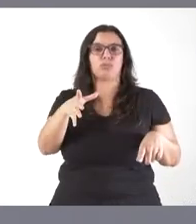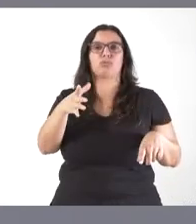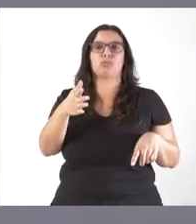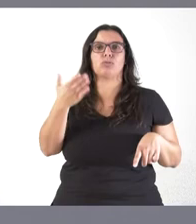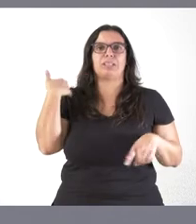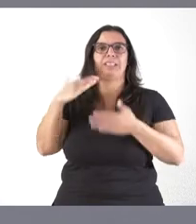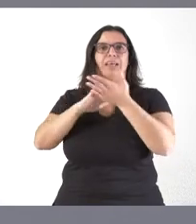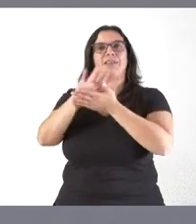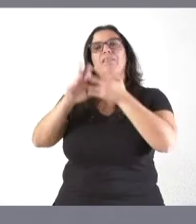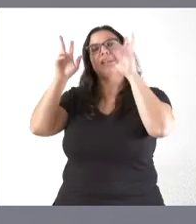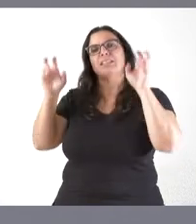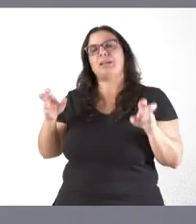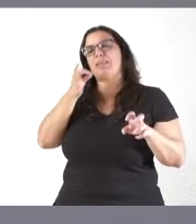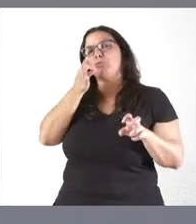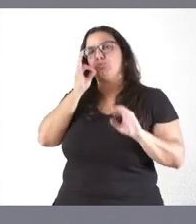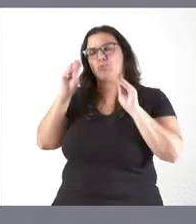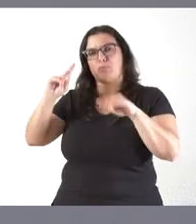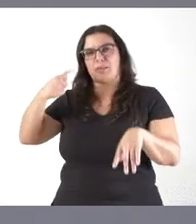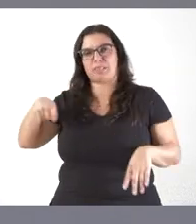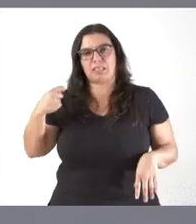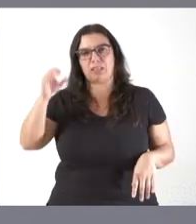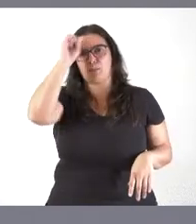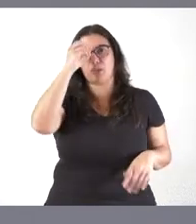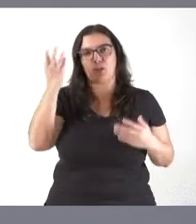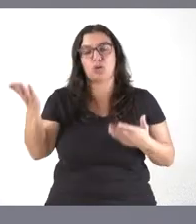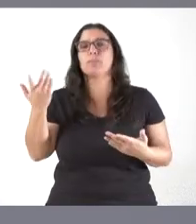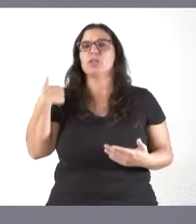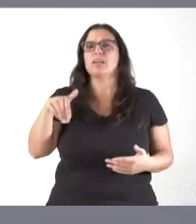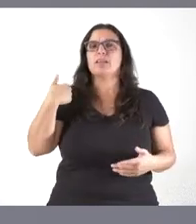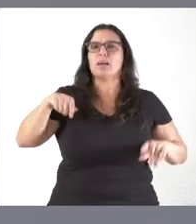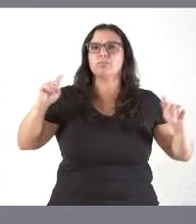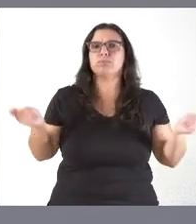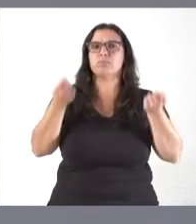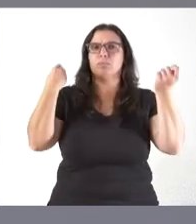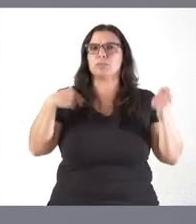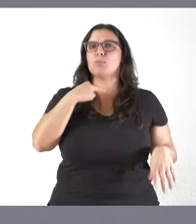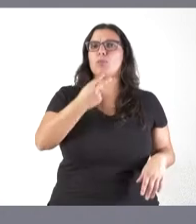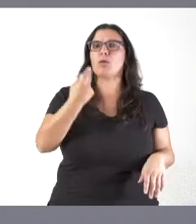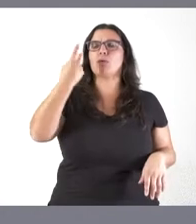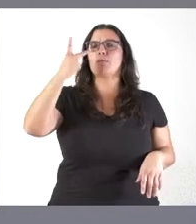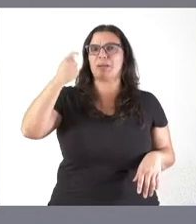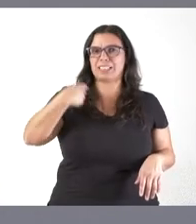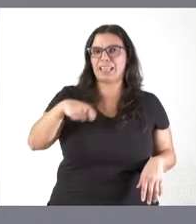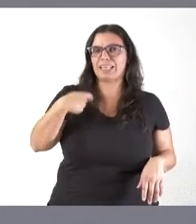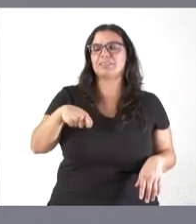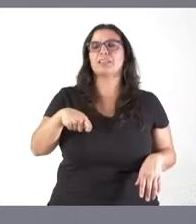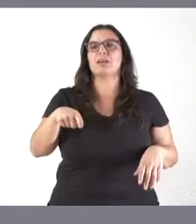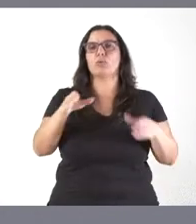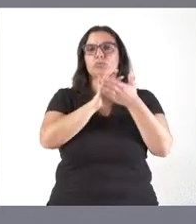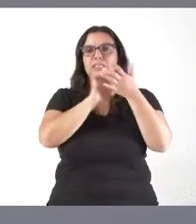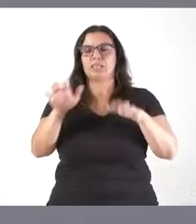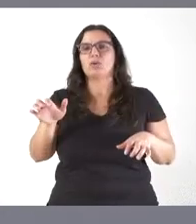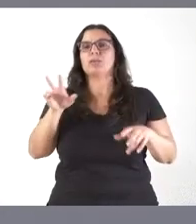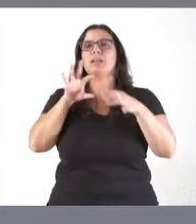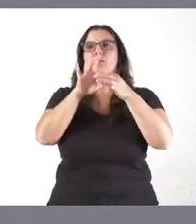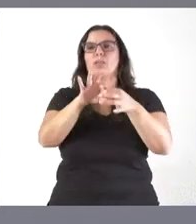antes nuestra posición pero ya hay algunos anuncios que ha realizado el propio presidente de la junta de Castilla y león alfoníaco que son los que tienen que ver con